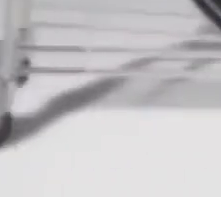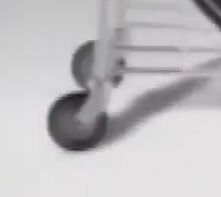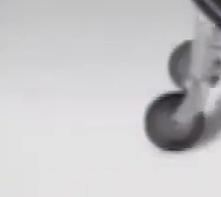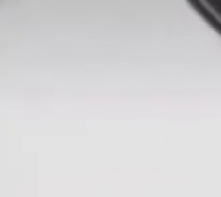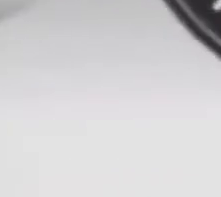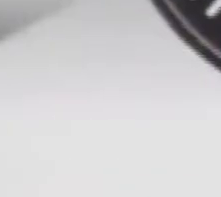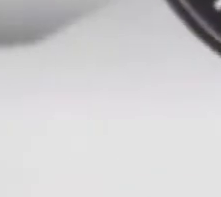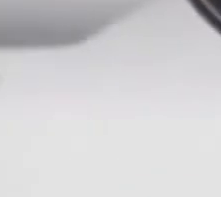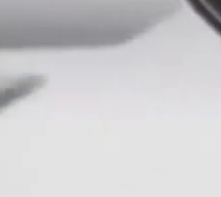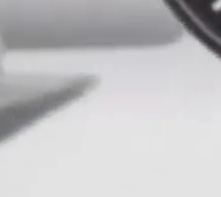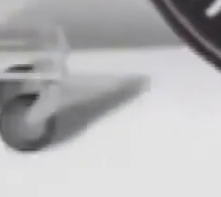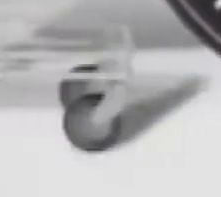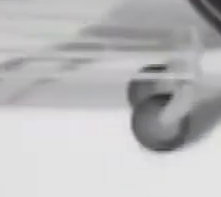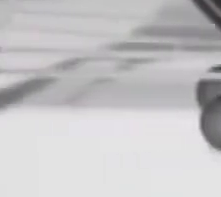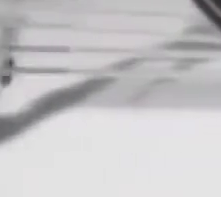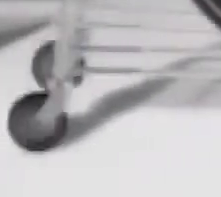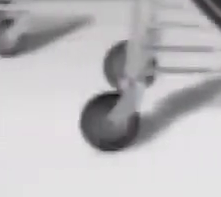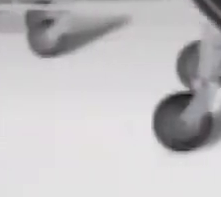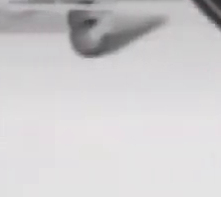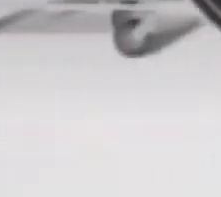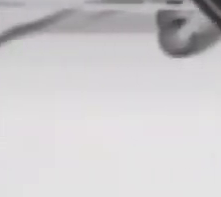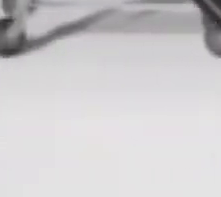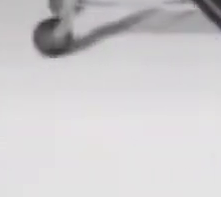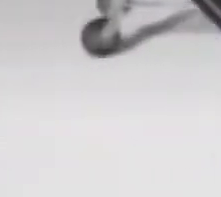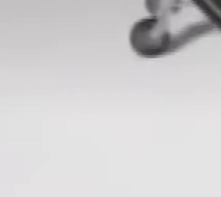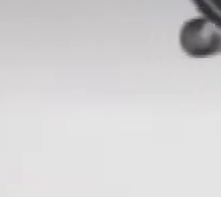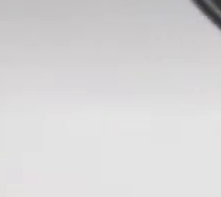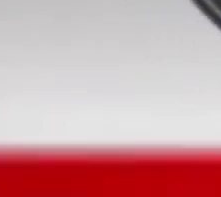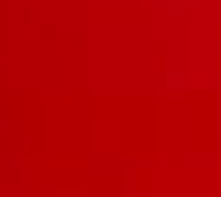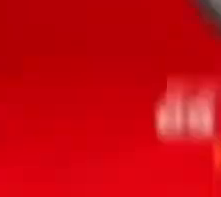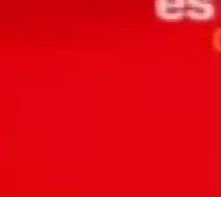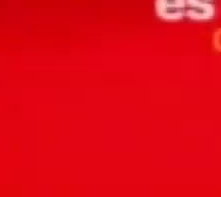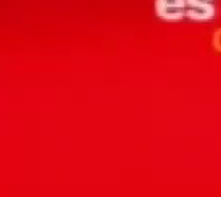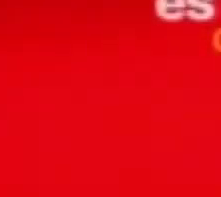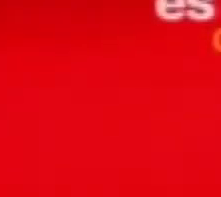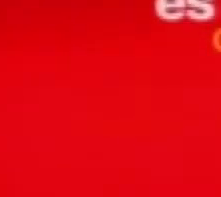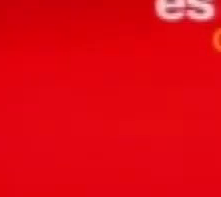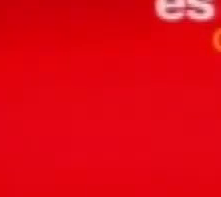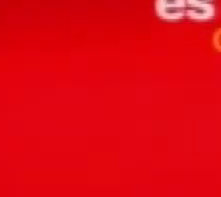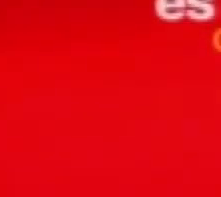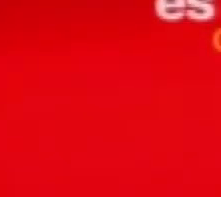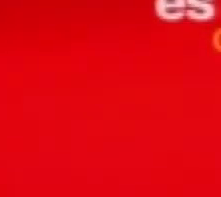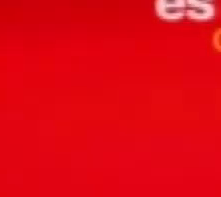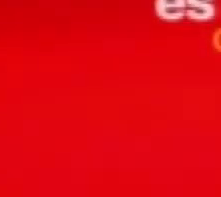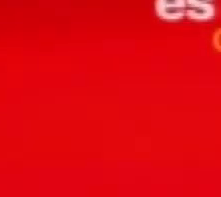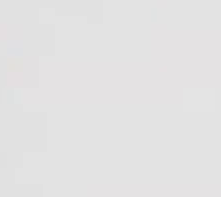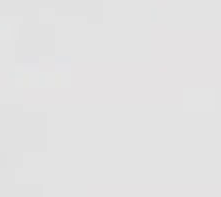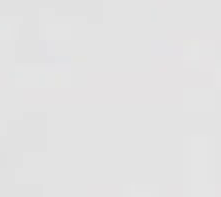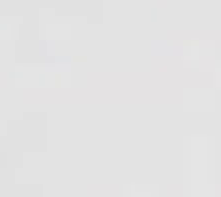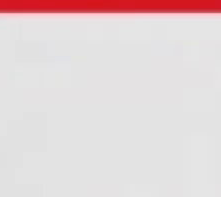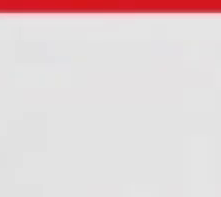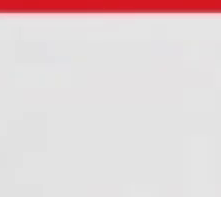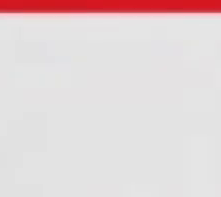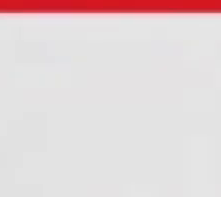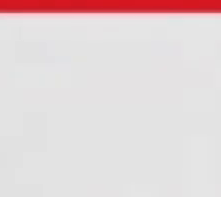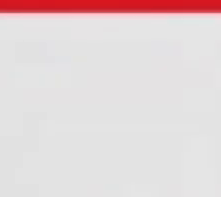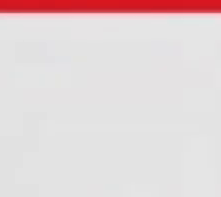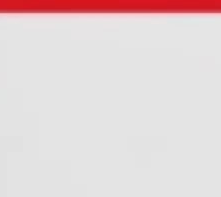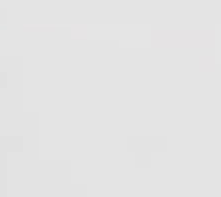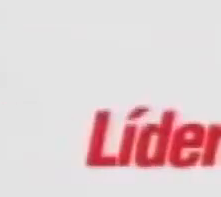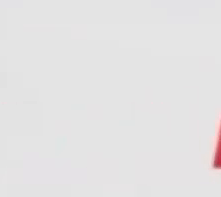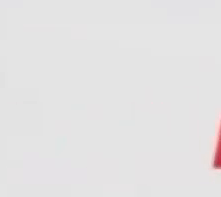cientos de productos. Si los consigues más bajos, te reconocemos la diferencia. Búscalos con el sello de garantía. Olímpica.